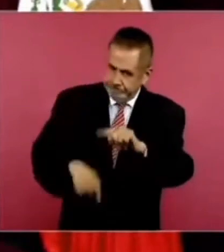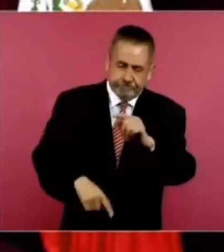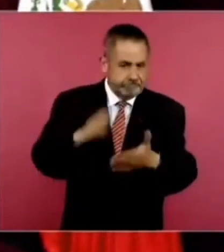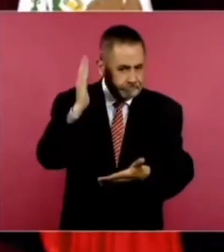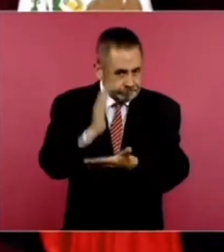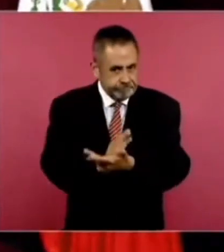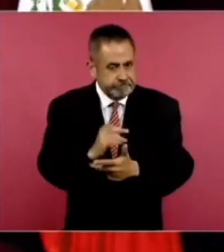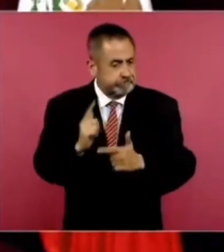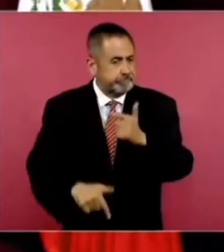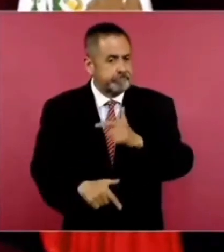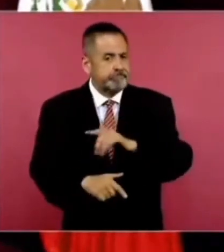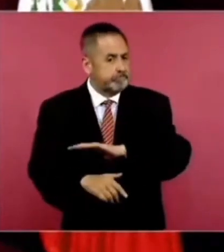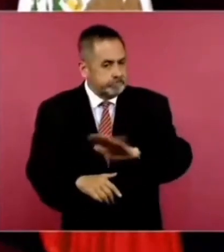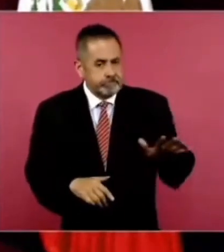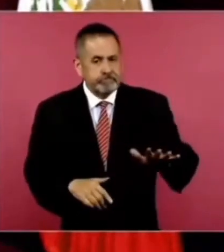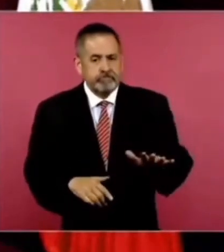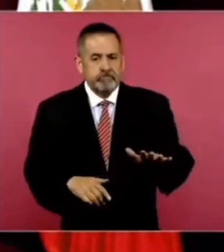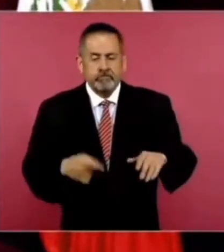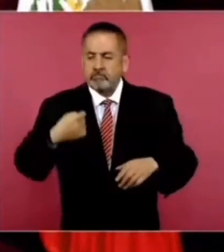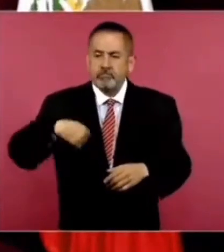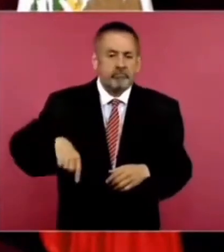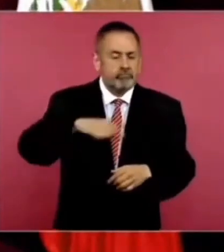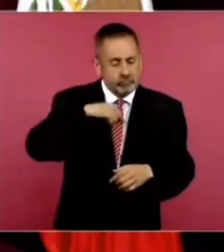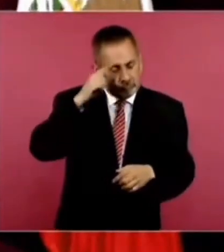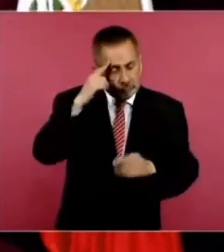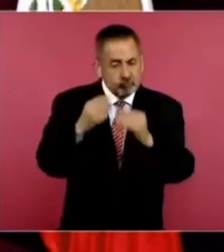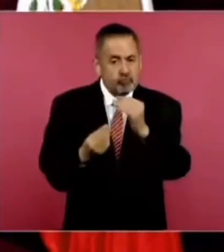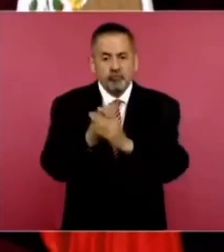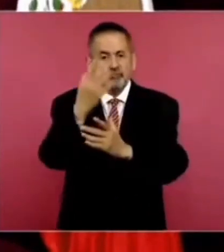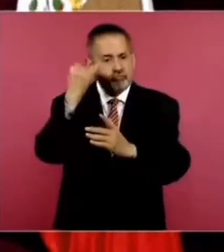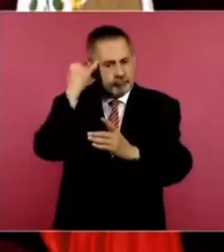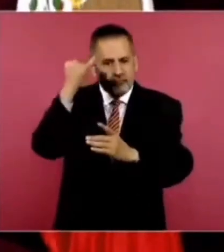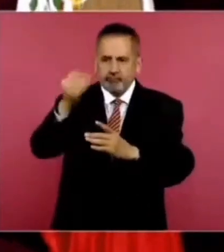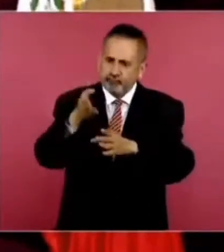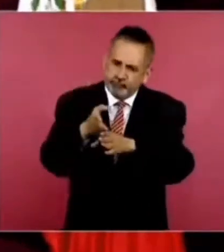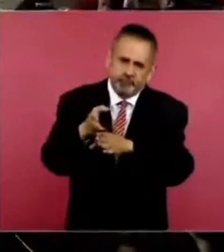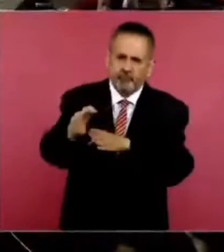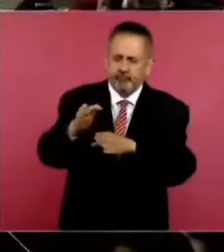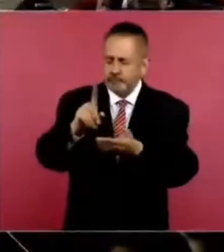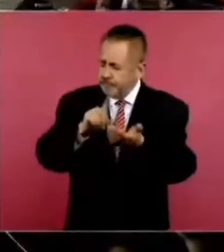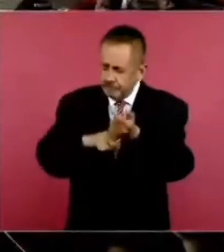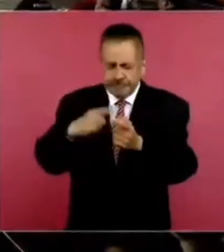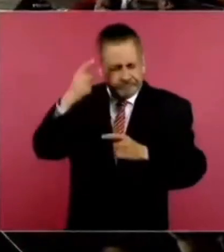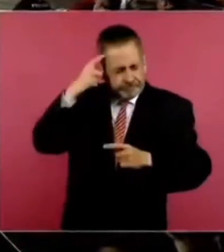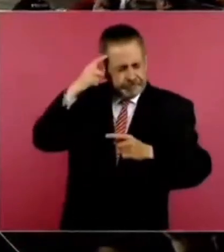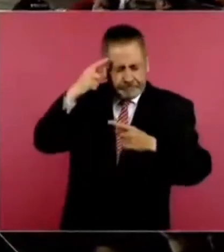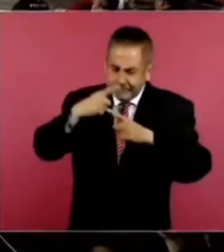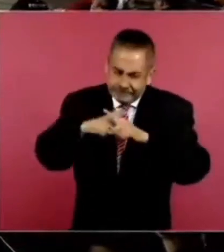y hay que crear una nueva corriente de pensamiento